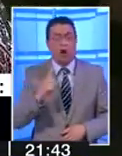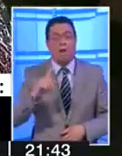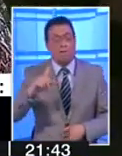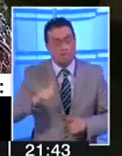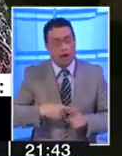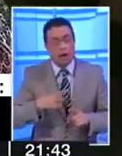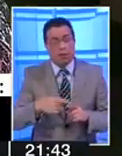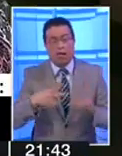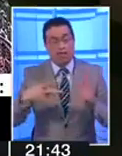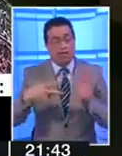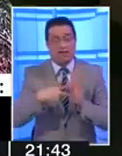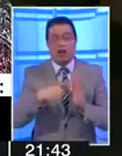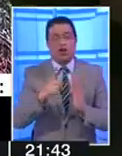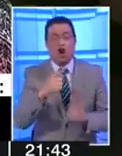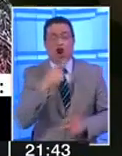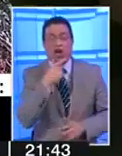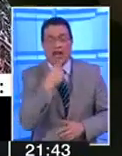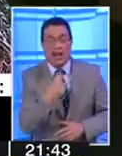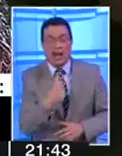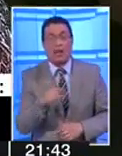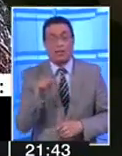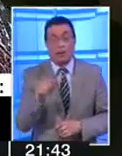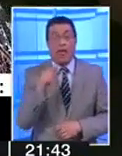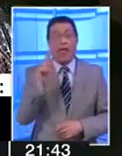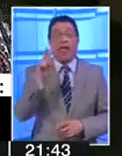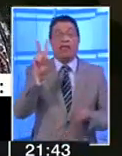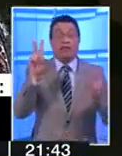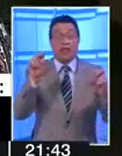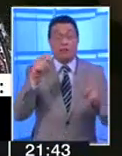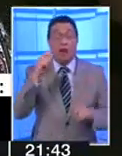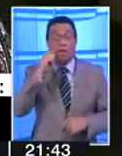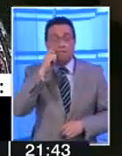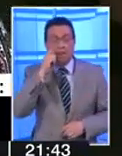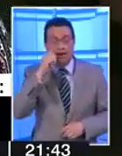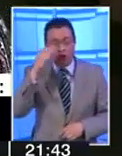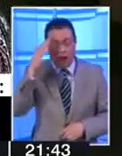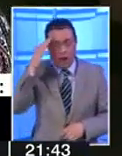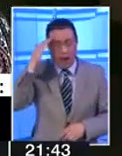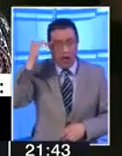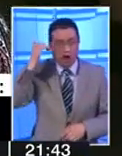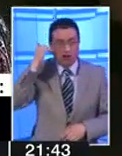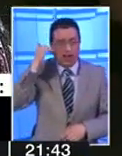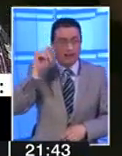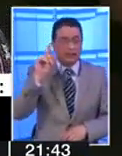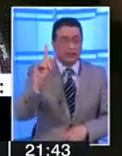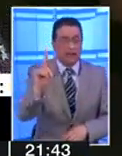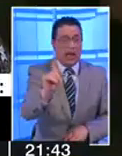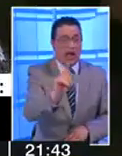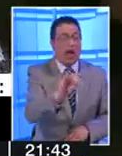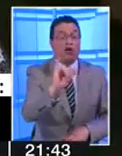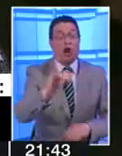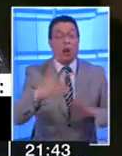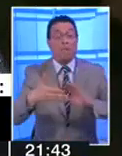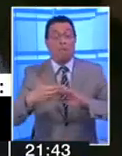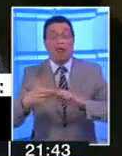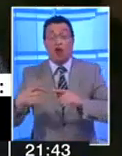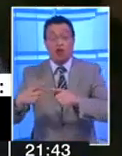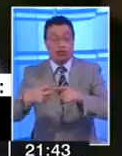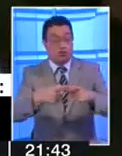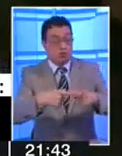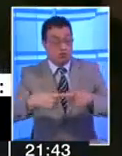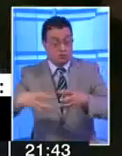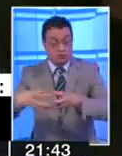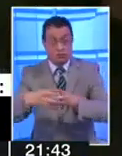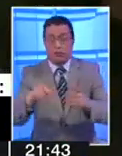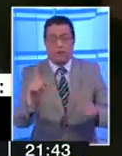seguir divididos. Es un tema personal, de conciencia, no es un perdón colectivo.